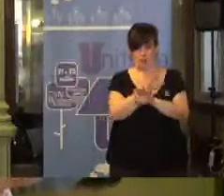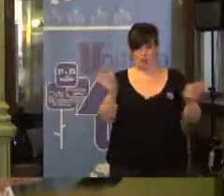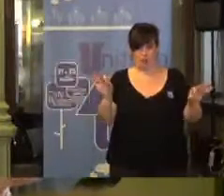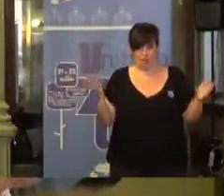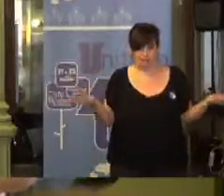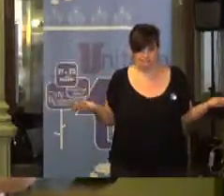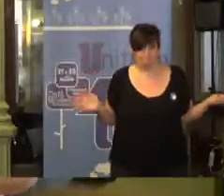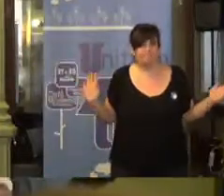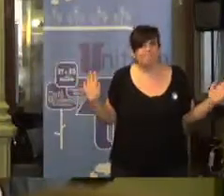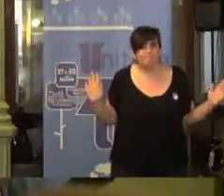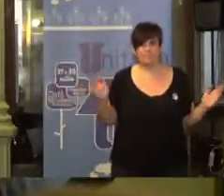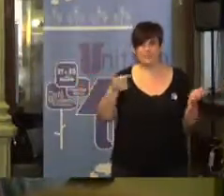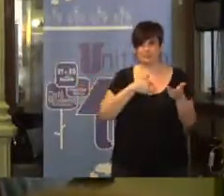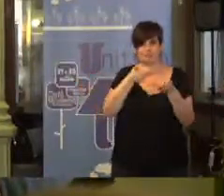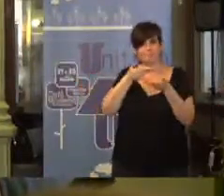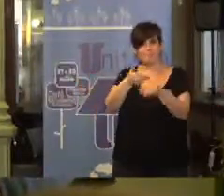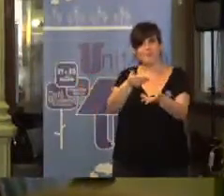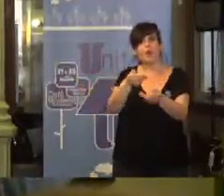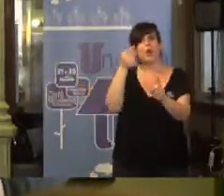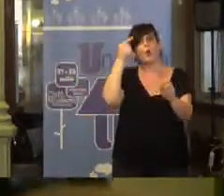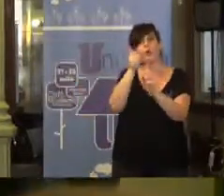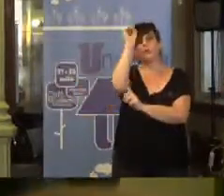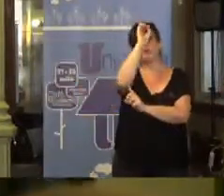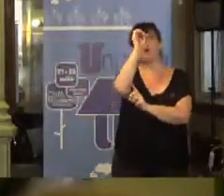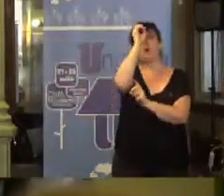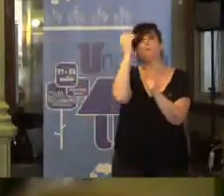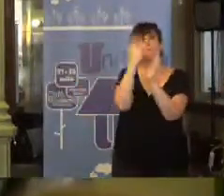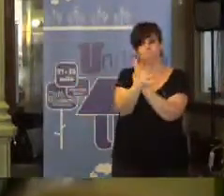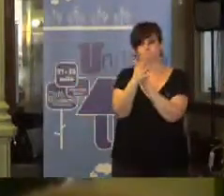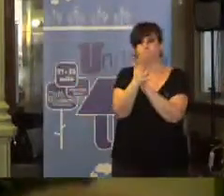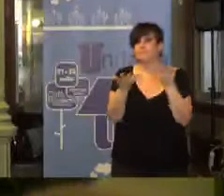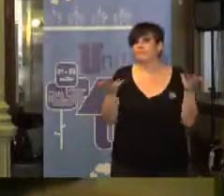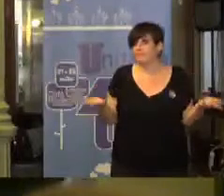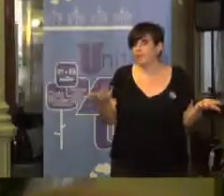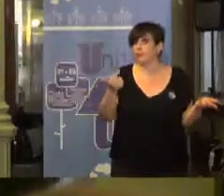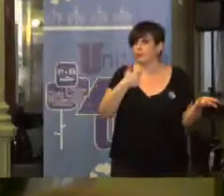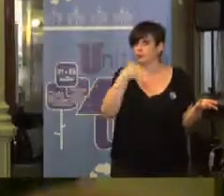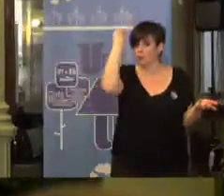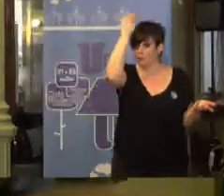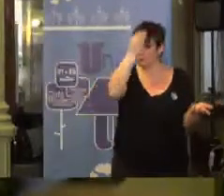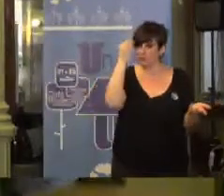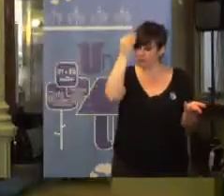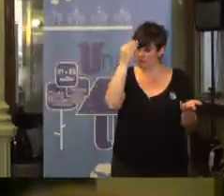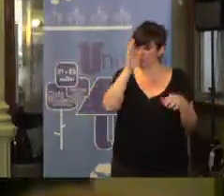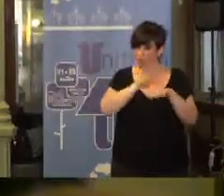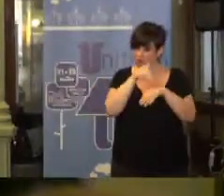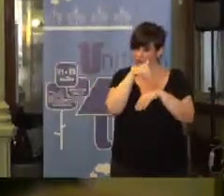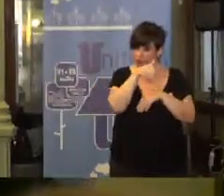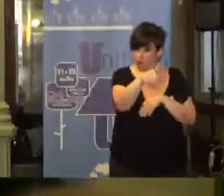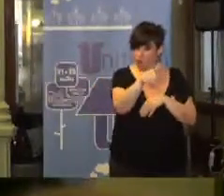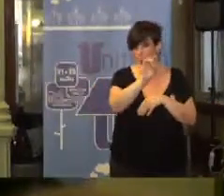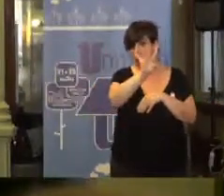me convidachedes a decir o que penso, pois aquí o digo, pensaría con proxección a 15, 20 anos vista, e creo